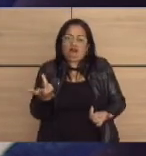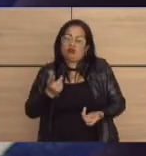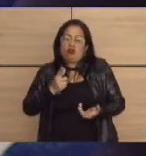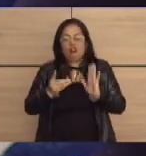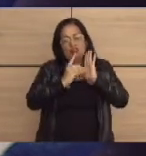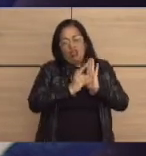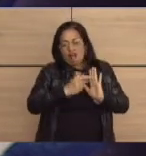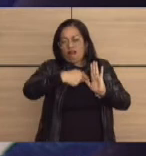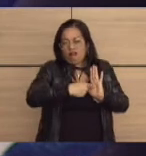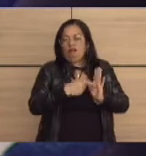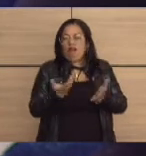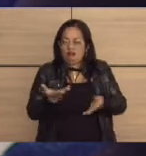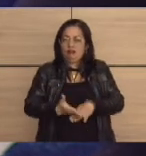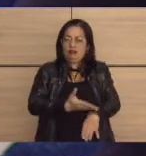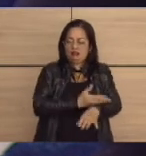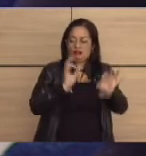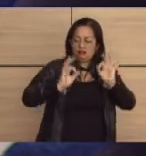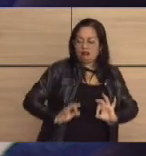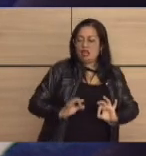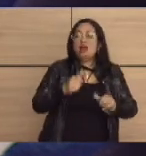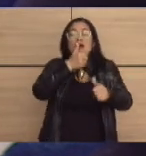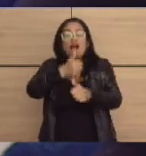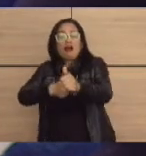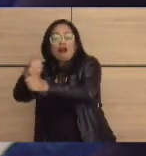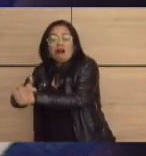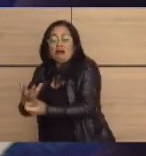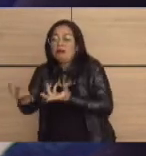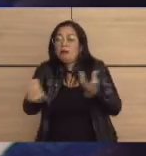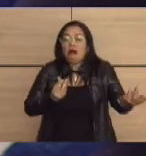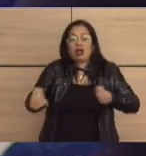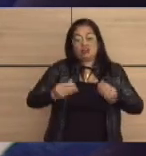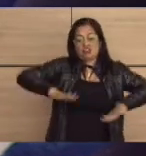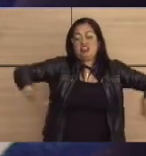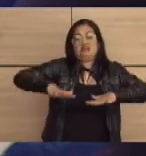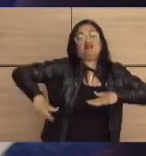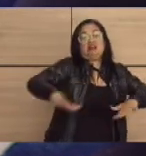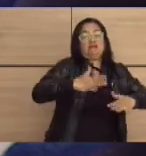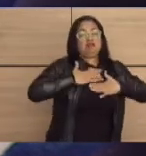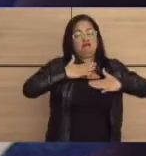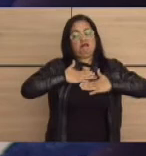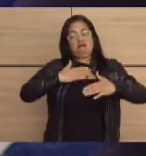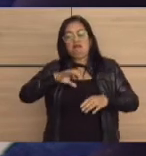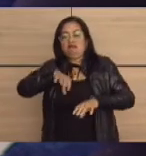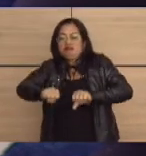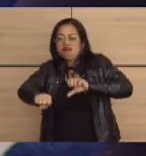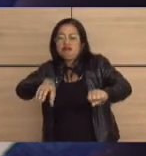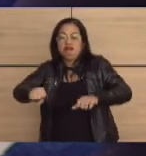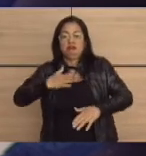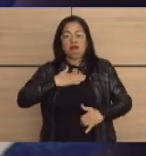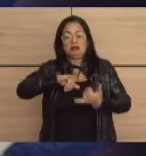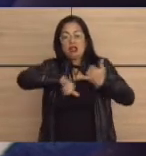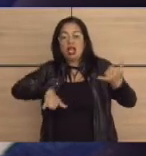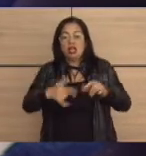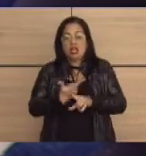decreto, y entonces cada quien quería defender el pequeño territorio que sentía que había hecho libre y que estaba en condiciones de